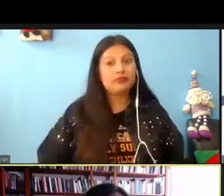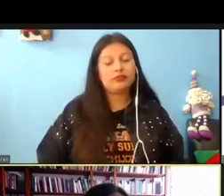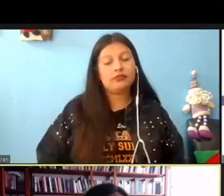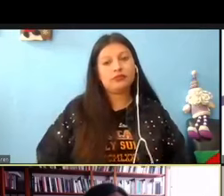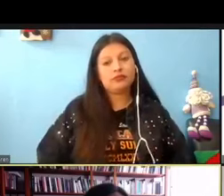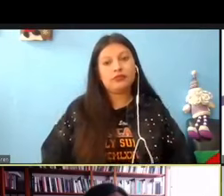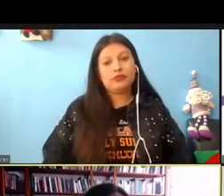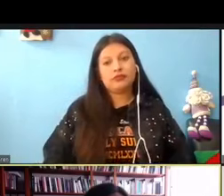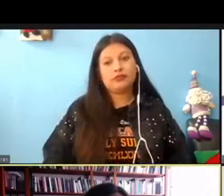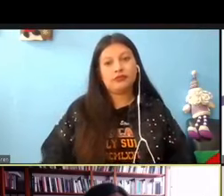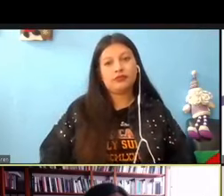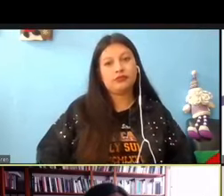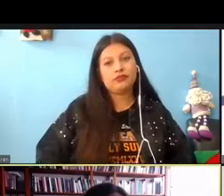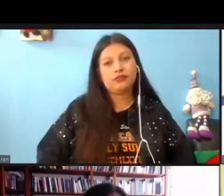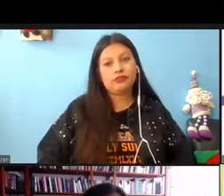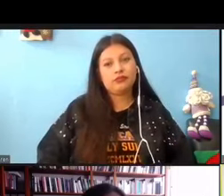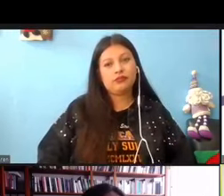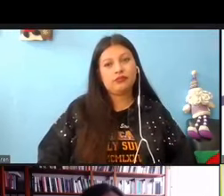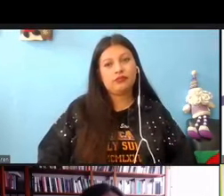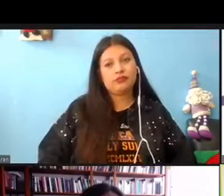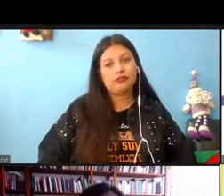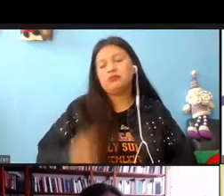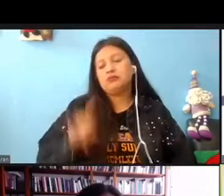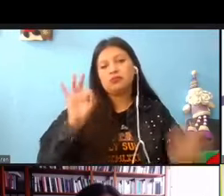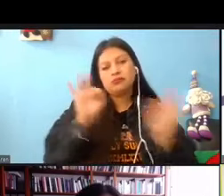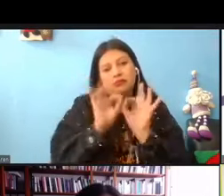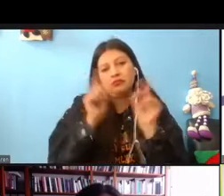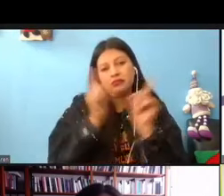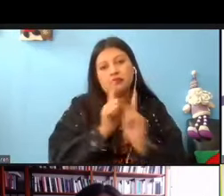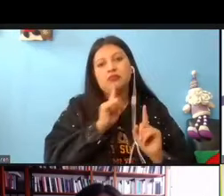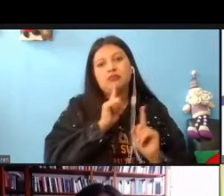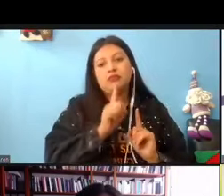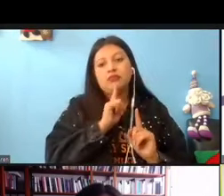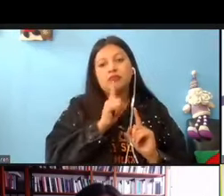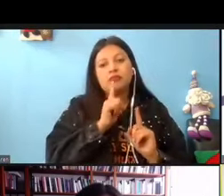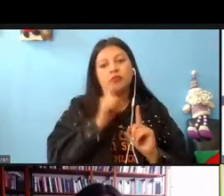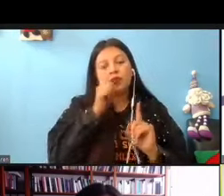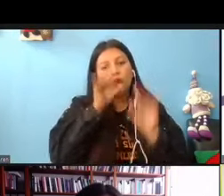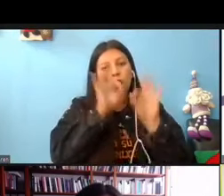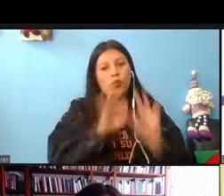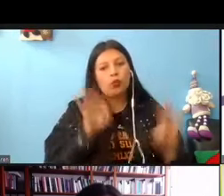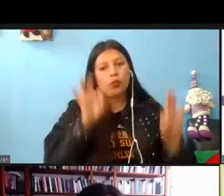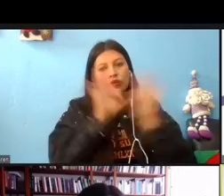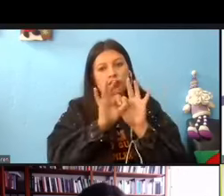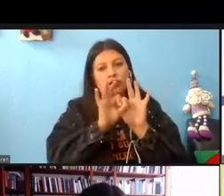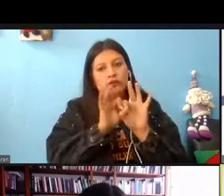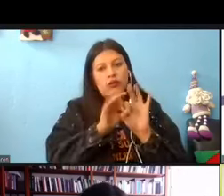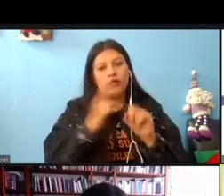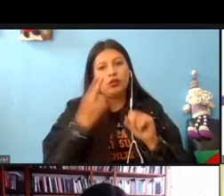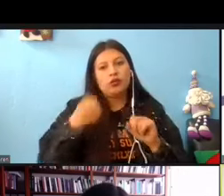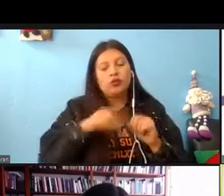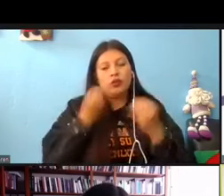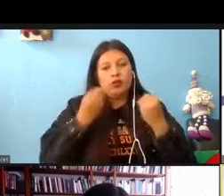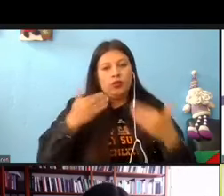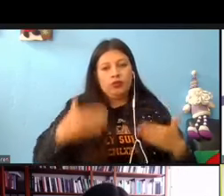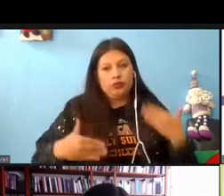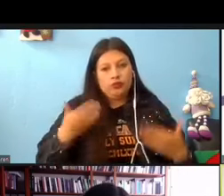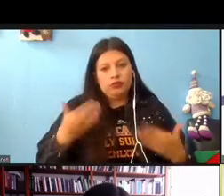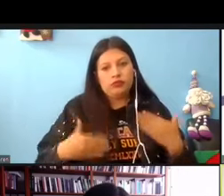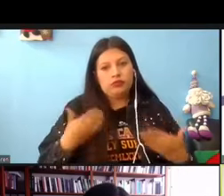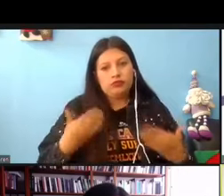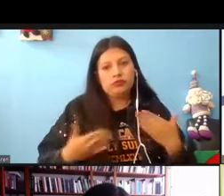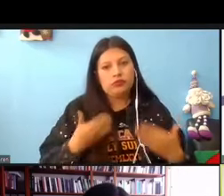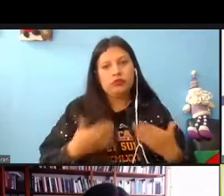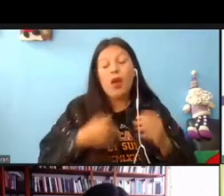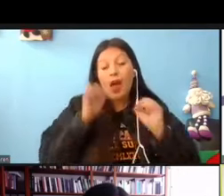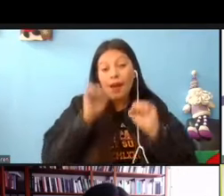Espinosa. Sí, solamente pues resaltar que estamos muy contentos de tejer